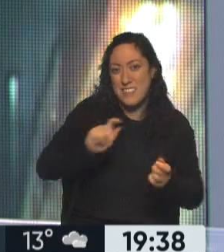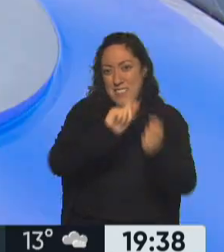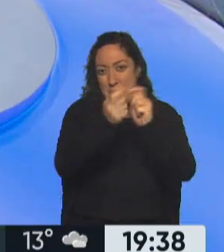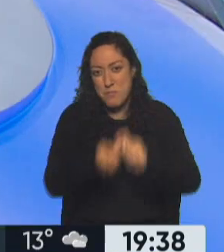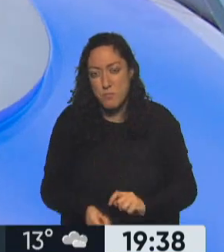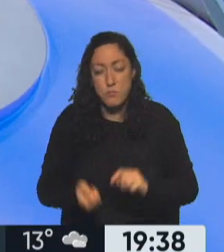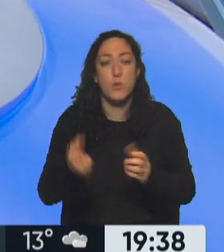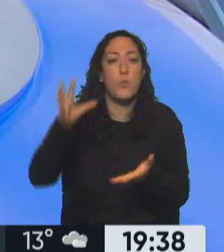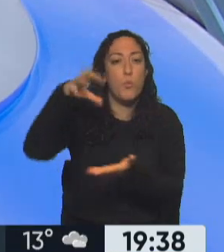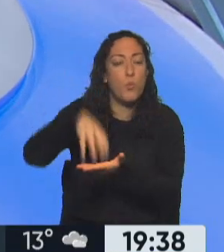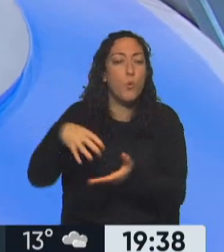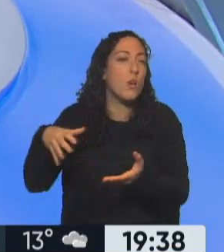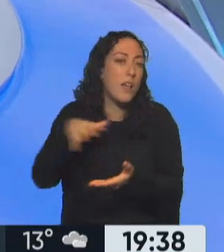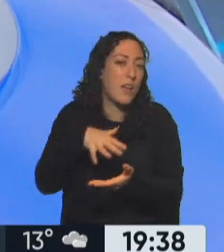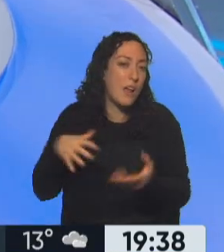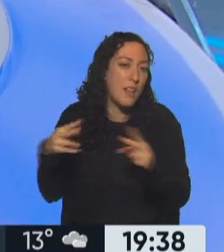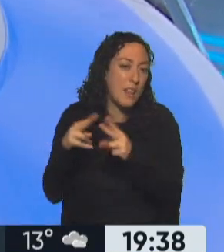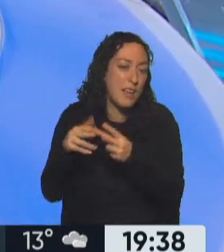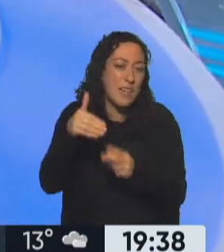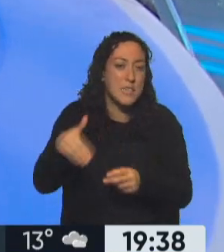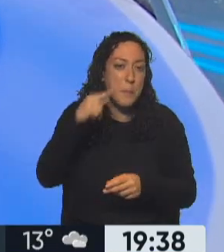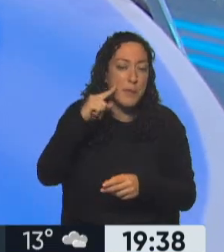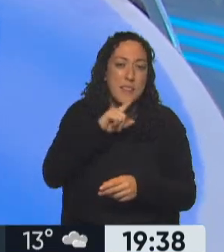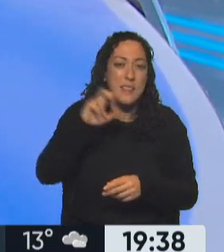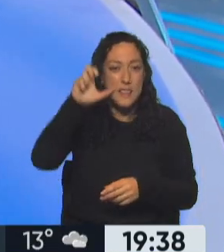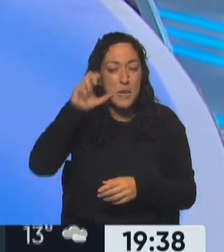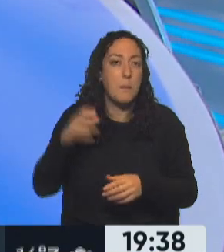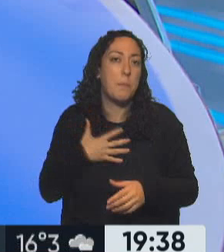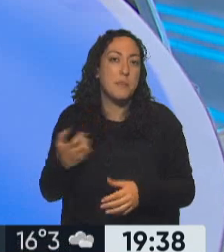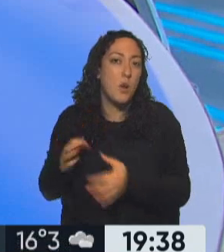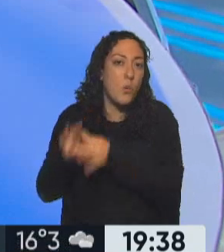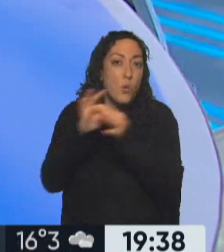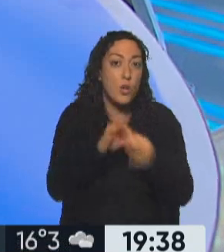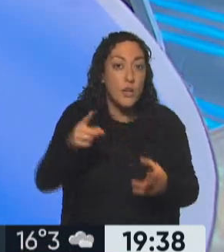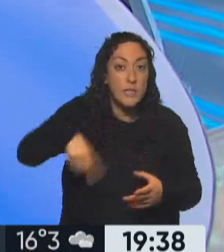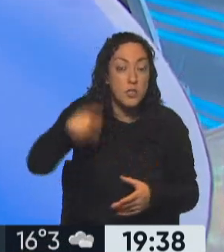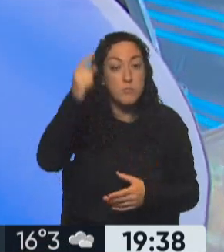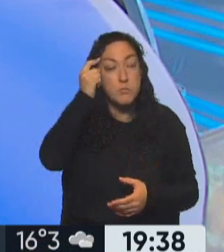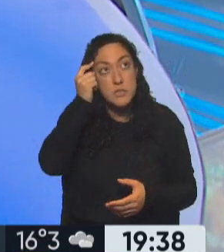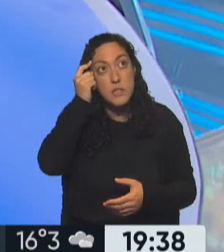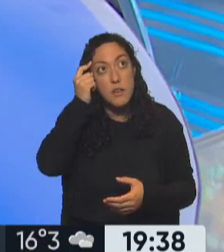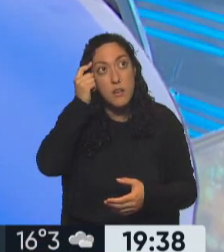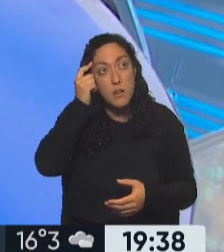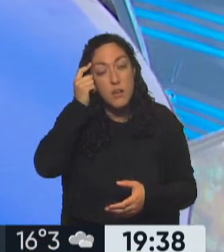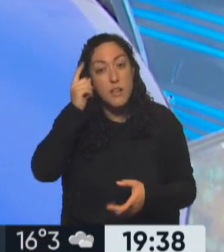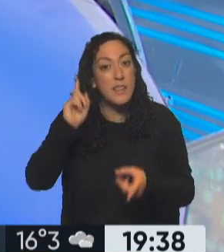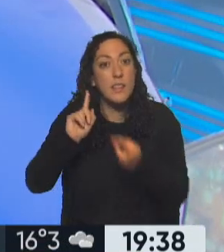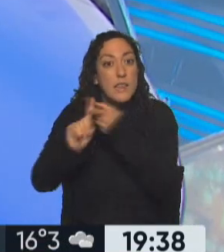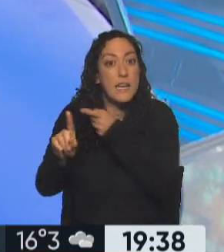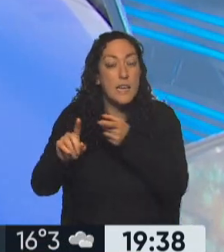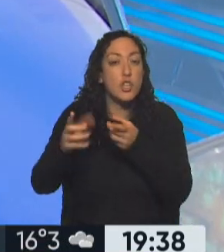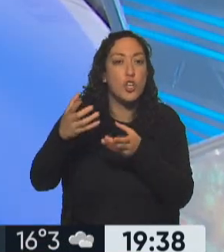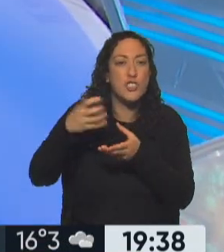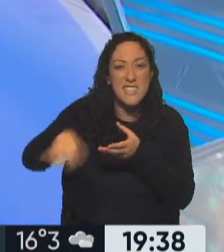el búnker de Unión por la Patria, ahí en la calle Mitre, directamente se está pensando en campaña con